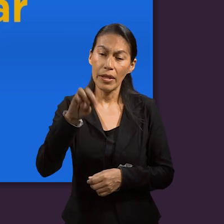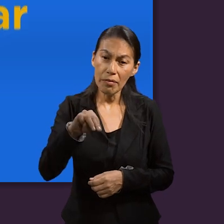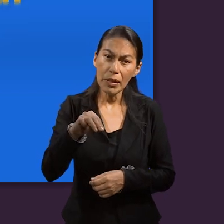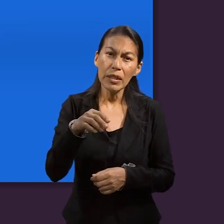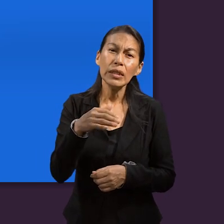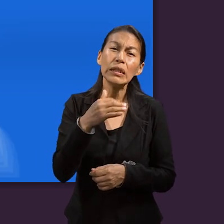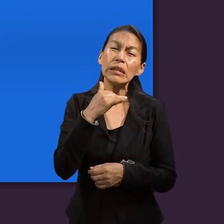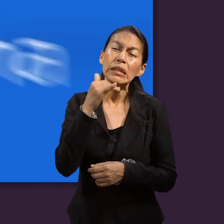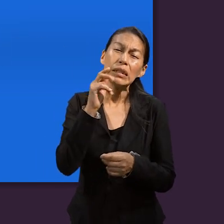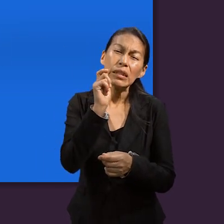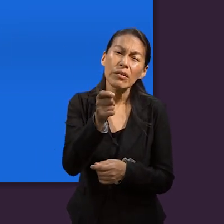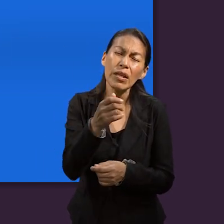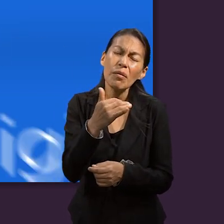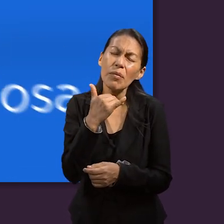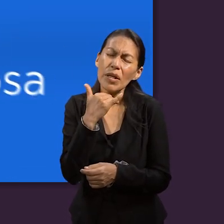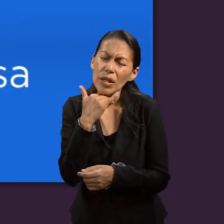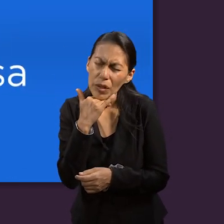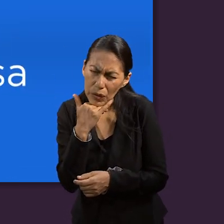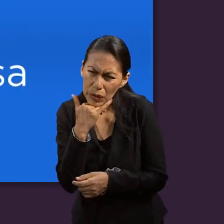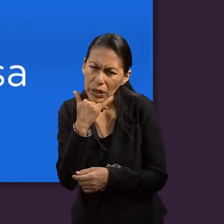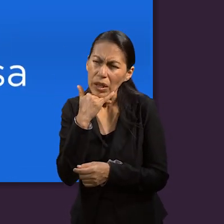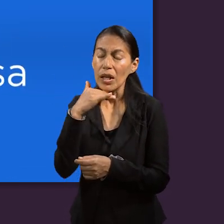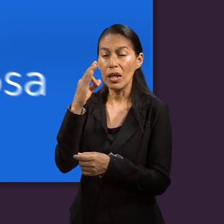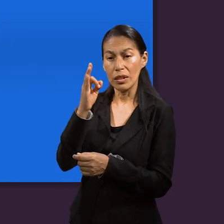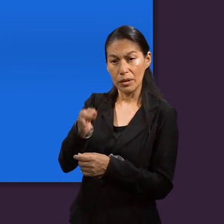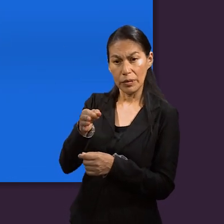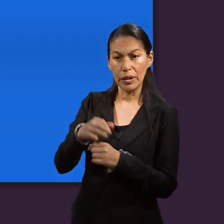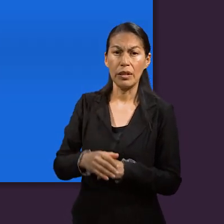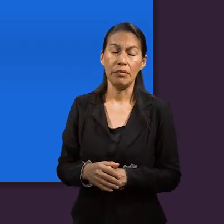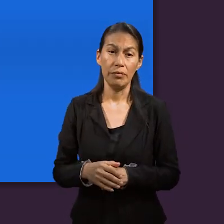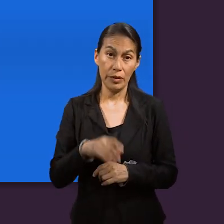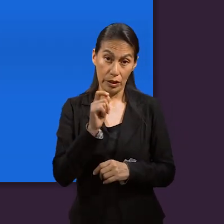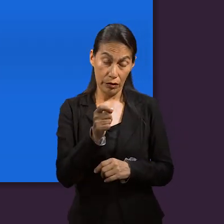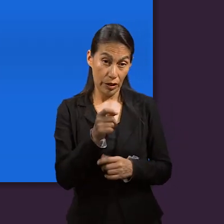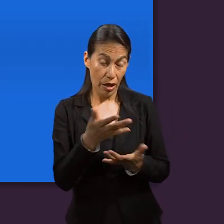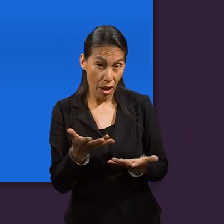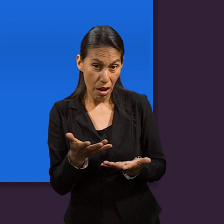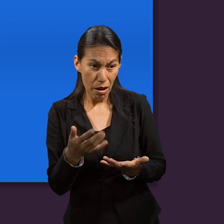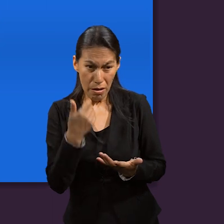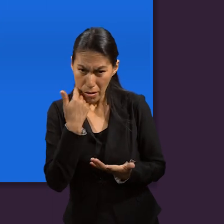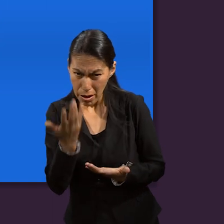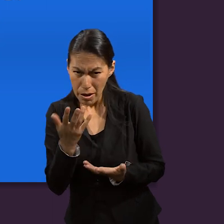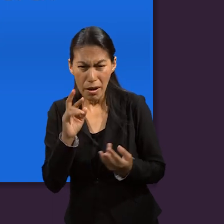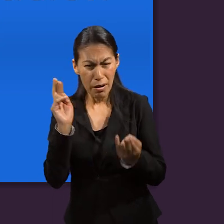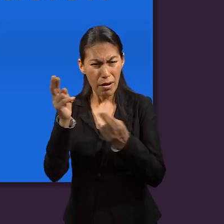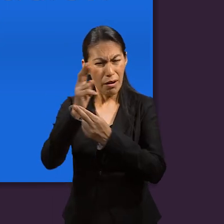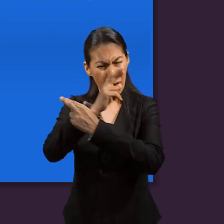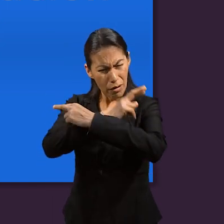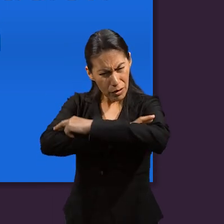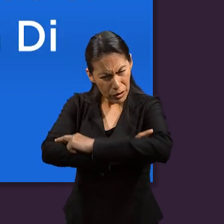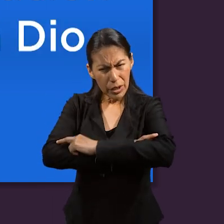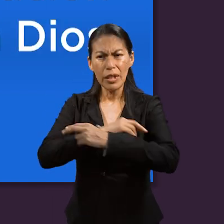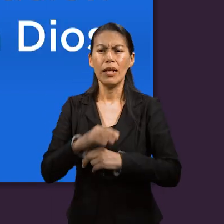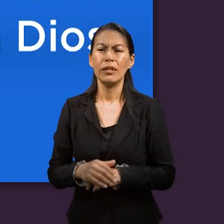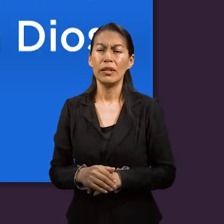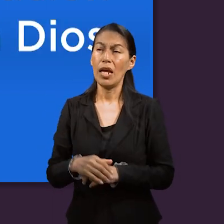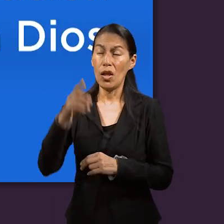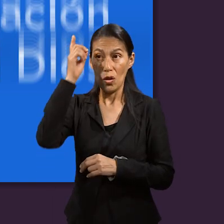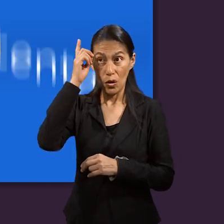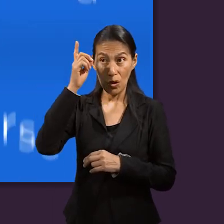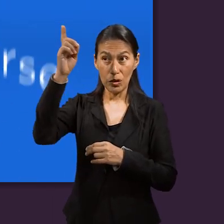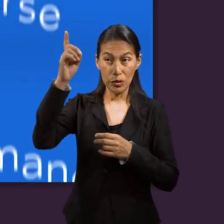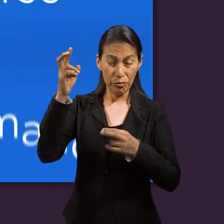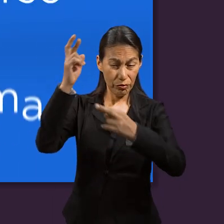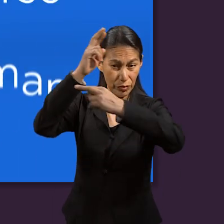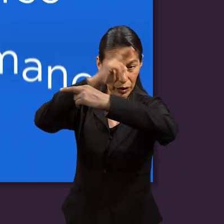a aceptar la fe de una perspectiva religiosa tiene en mente su reconciliación pasada con dios